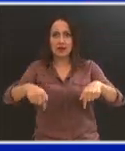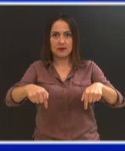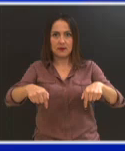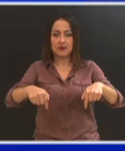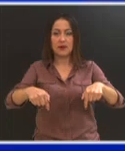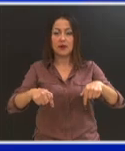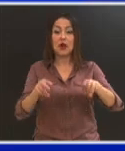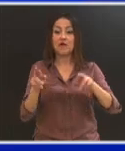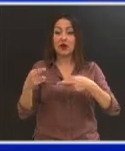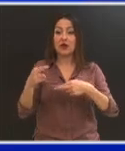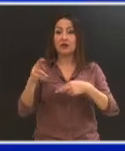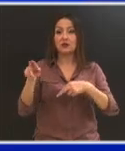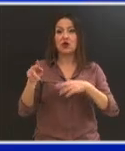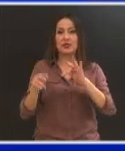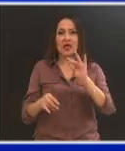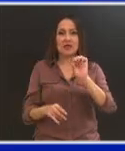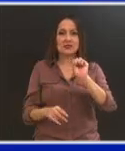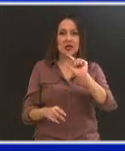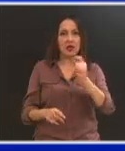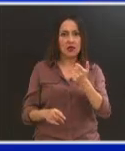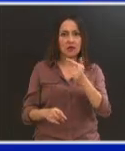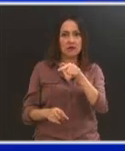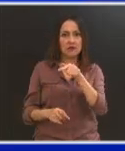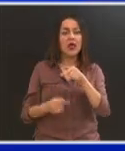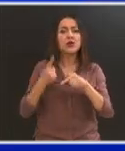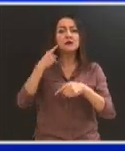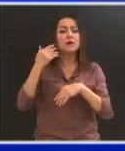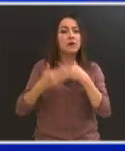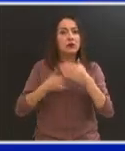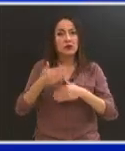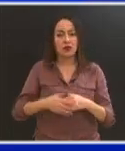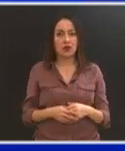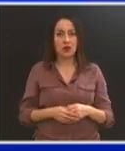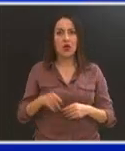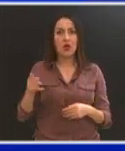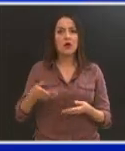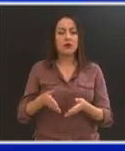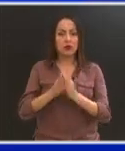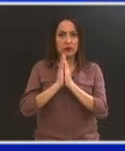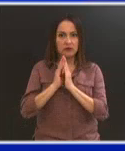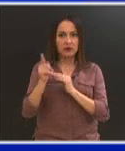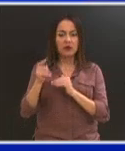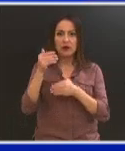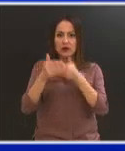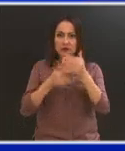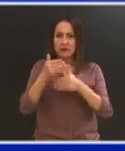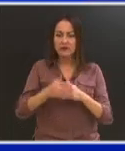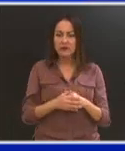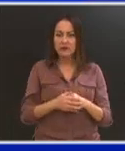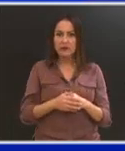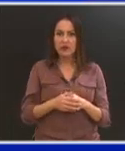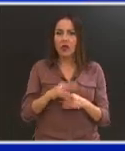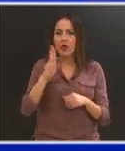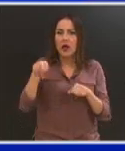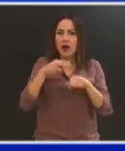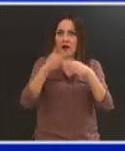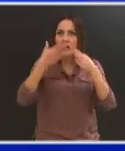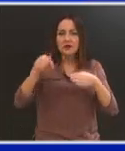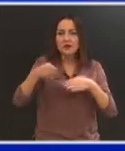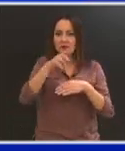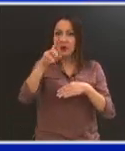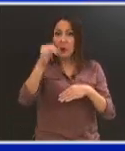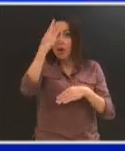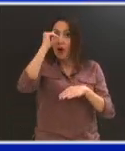el Registro Civil del Tribunal Supremo de Elecciones este proceso o esta solicitud, ese trámite de naturalización, ya que